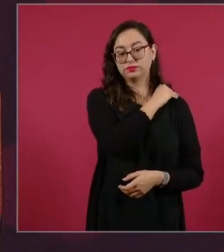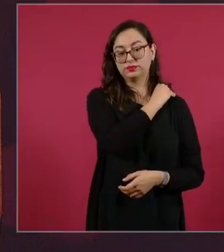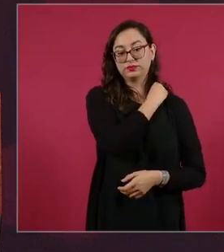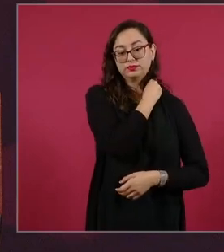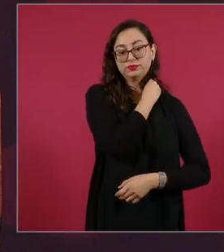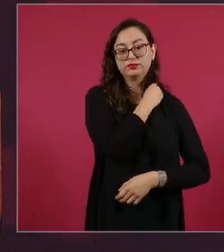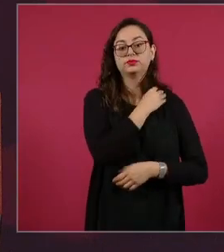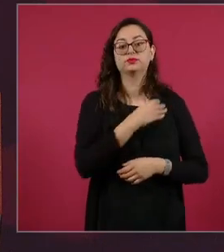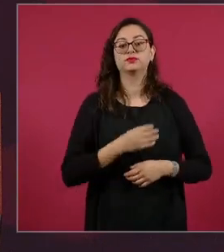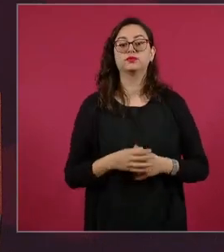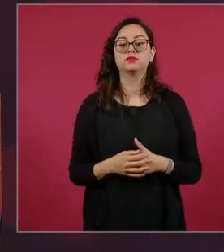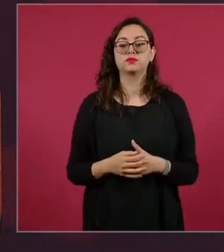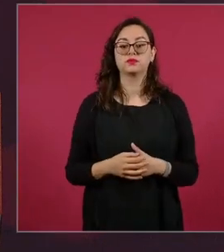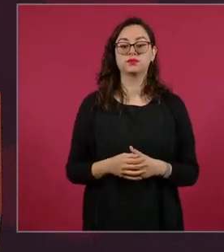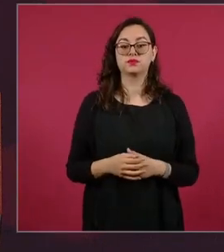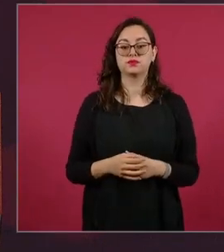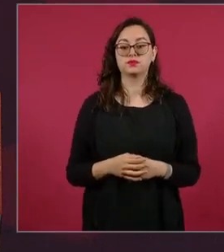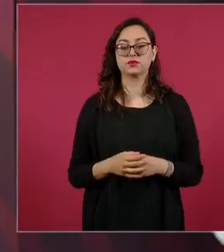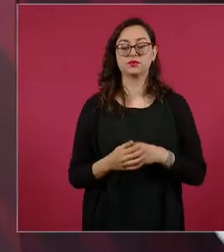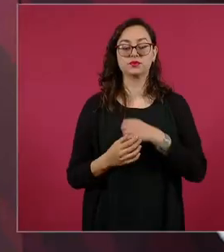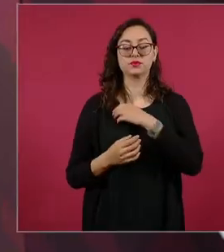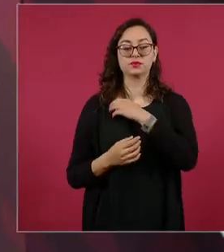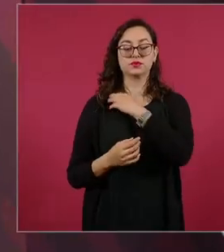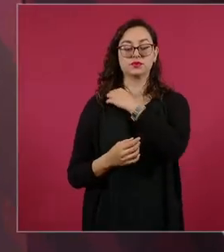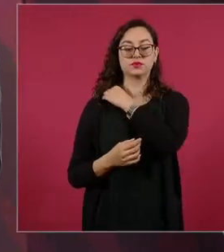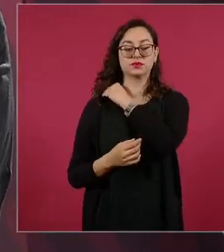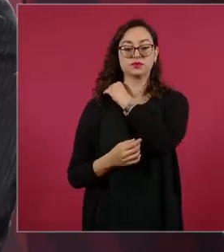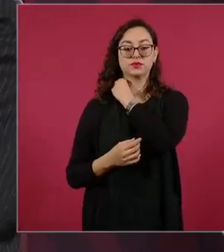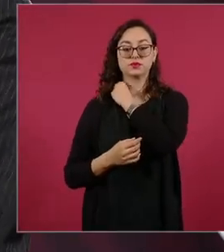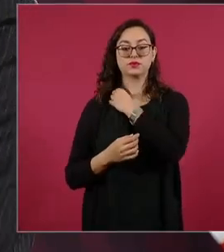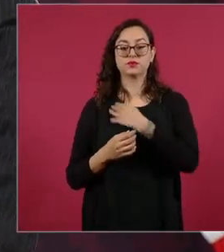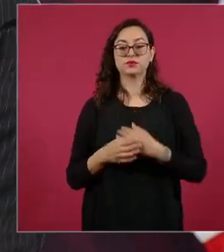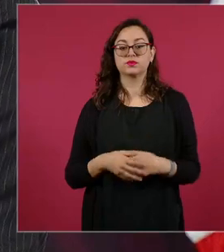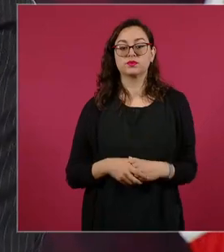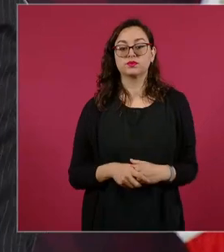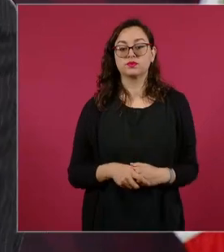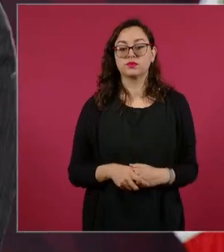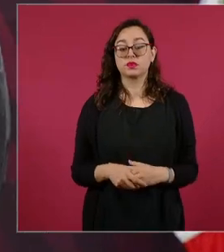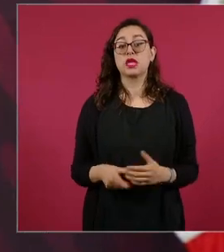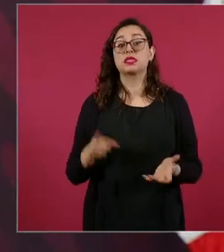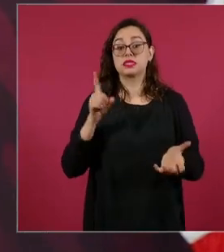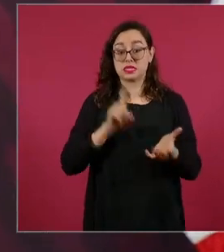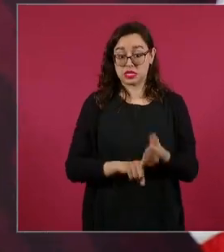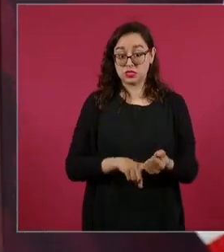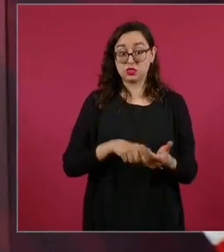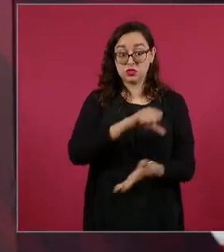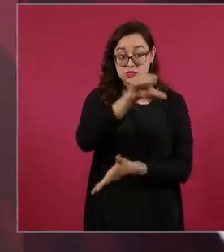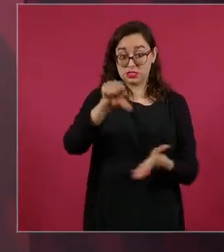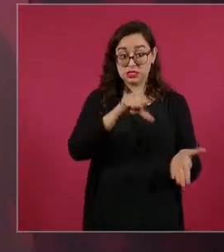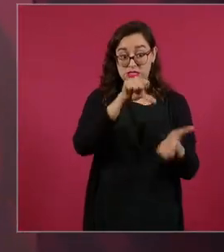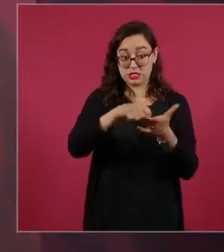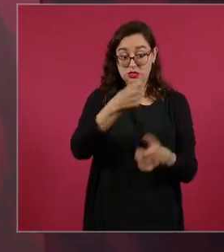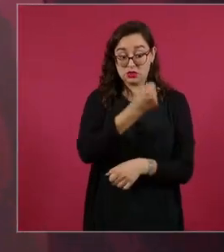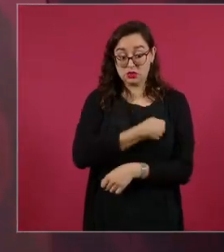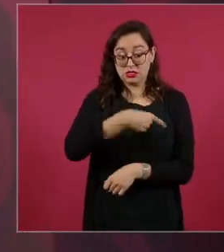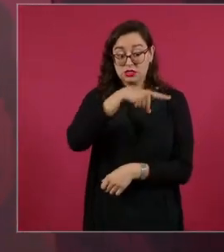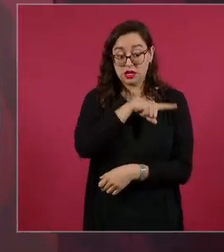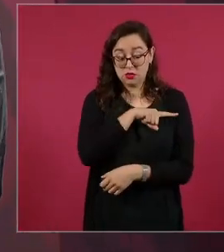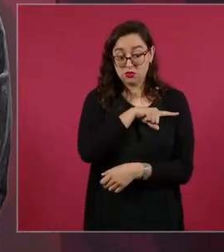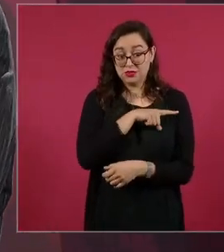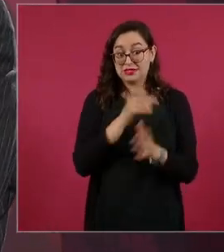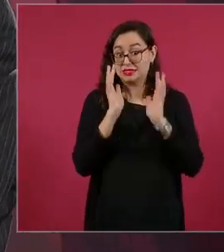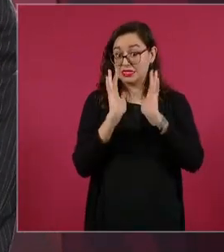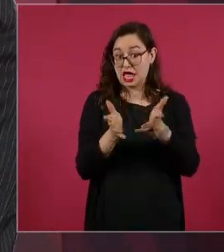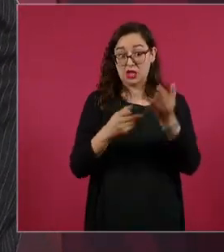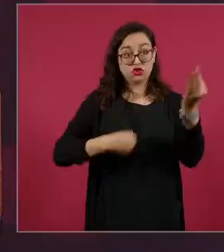en cada centro de salud ya hay hoy un comité de salud